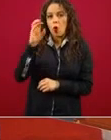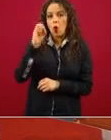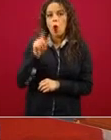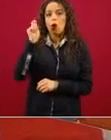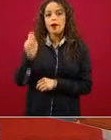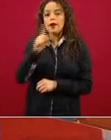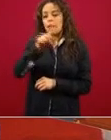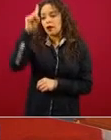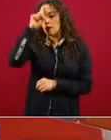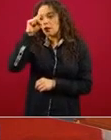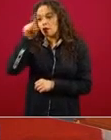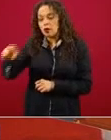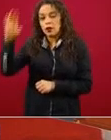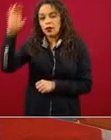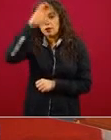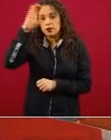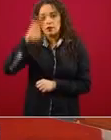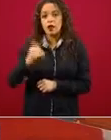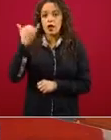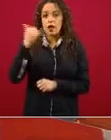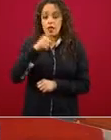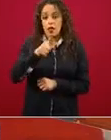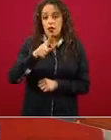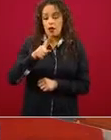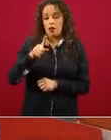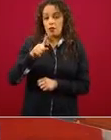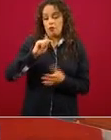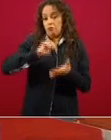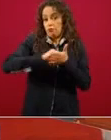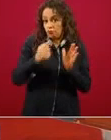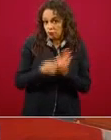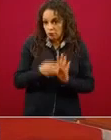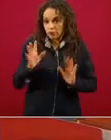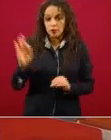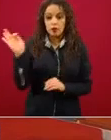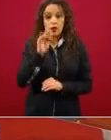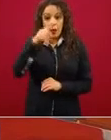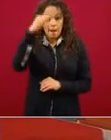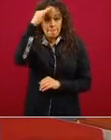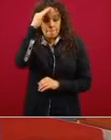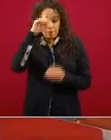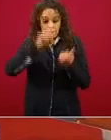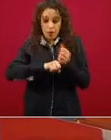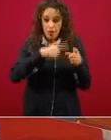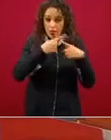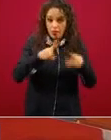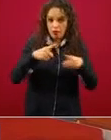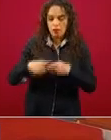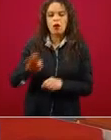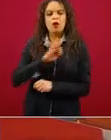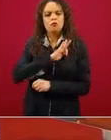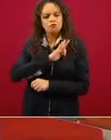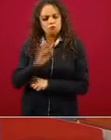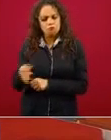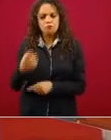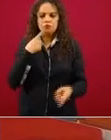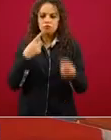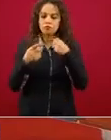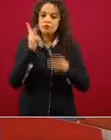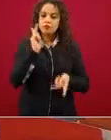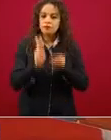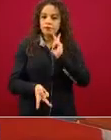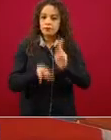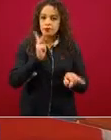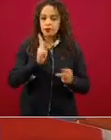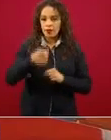y científica que son muy competentes tuvieran una opinión diferente, que dialogáramos y encontráramos